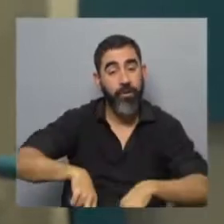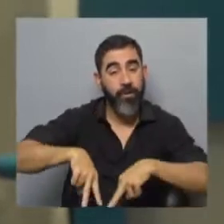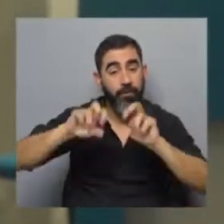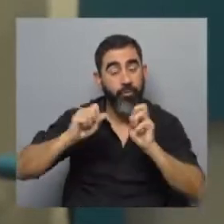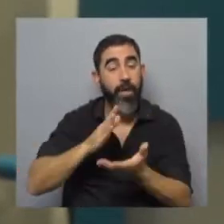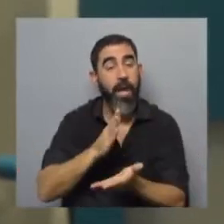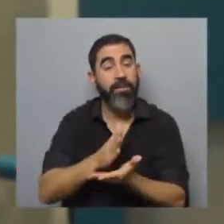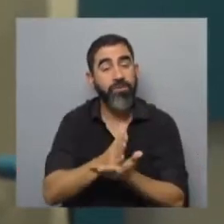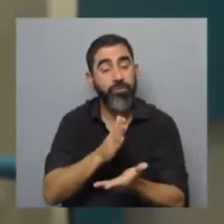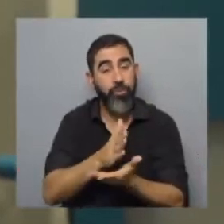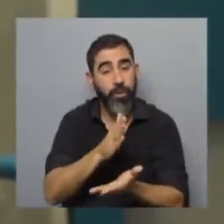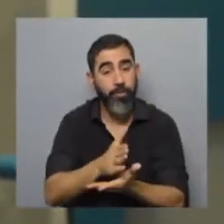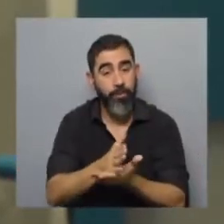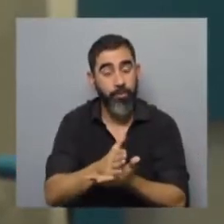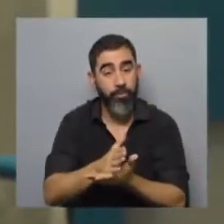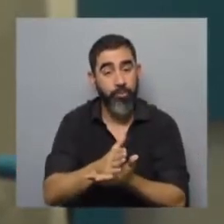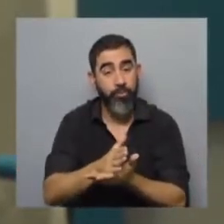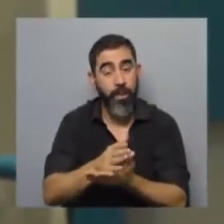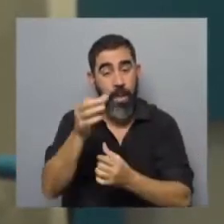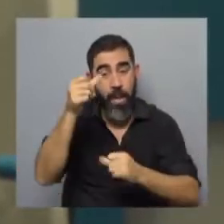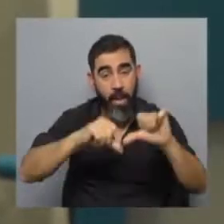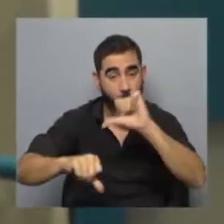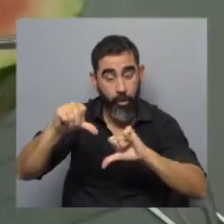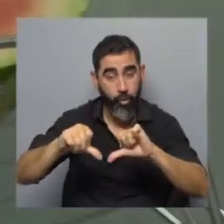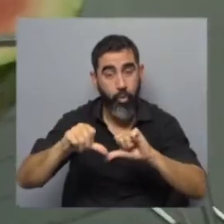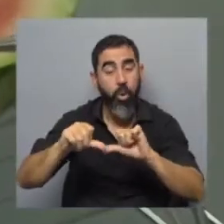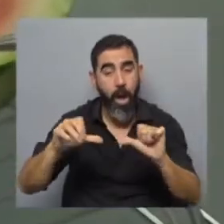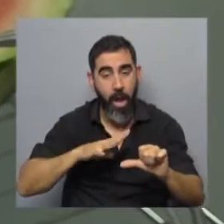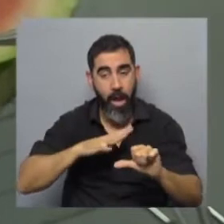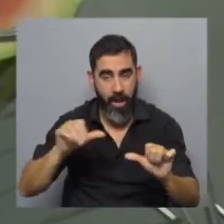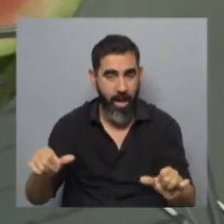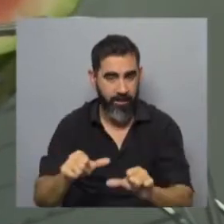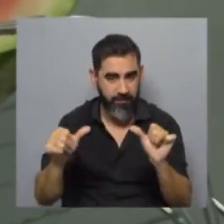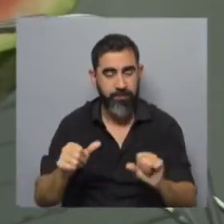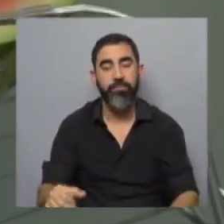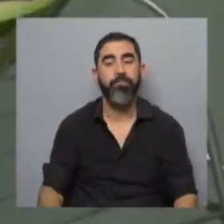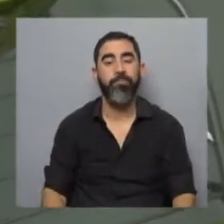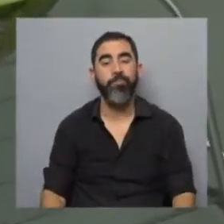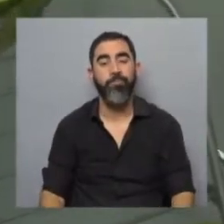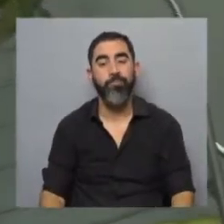de asesoramiento que el laboratorio tiene.